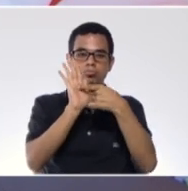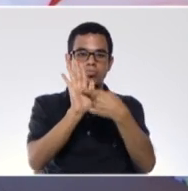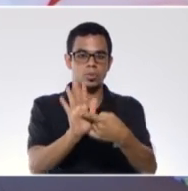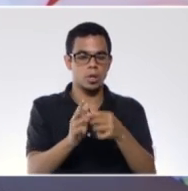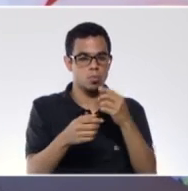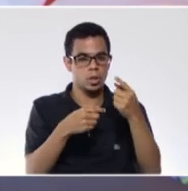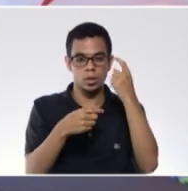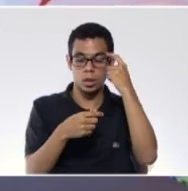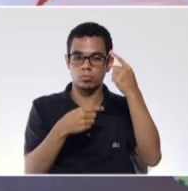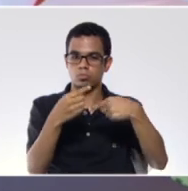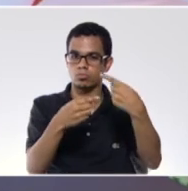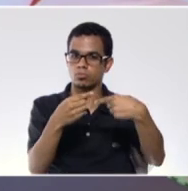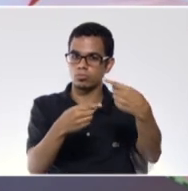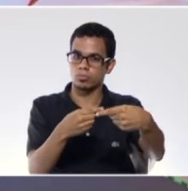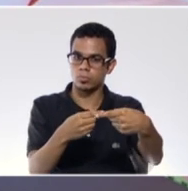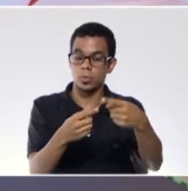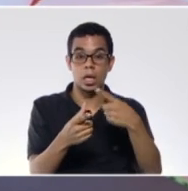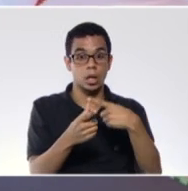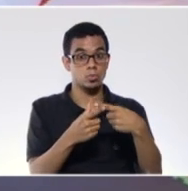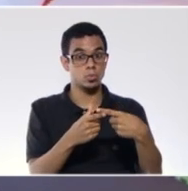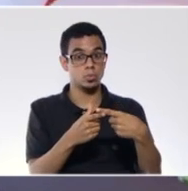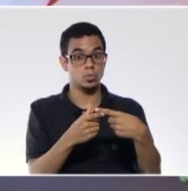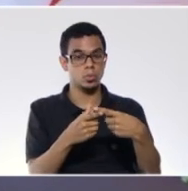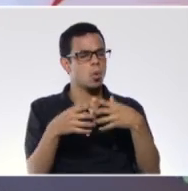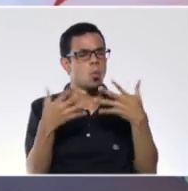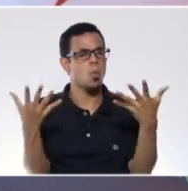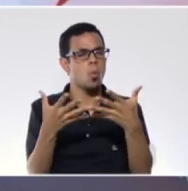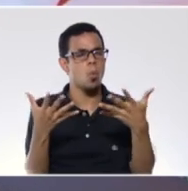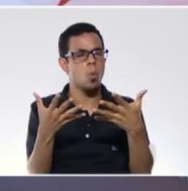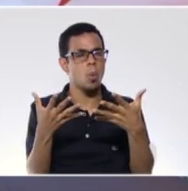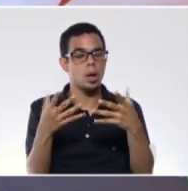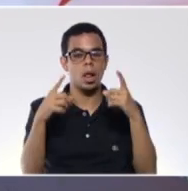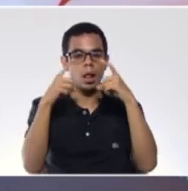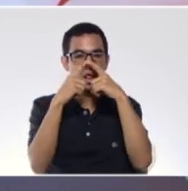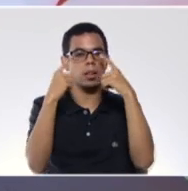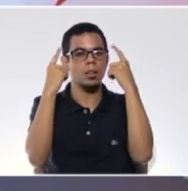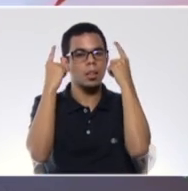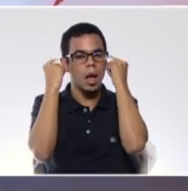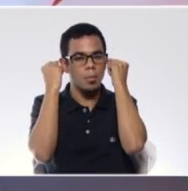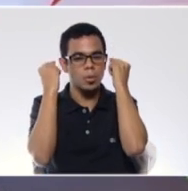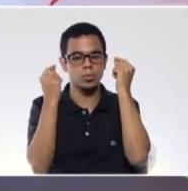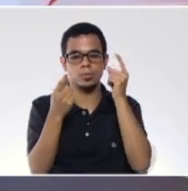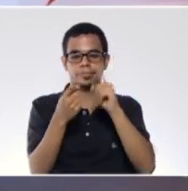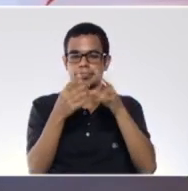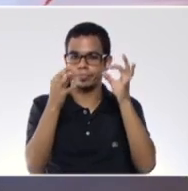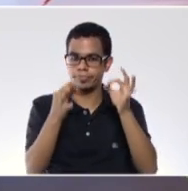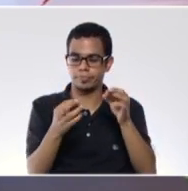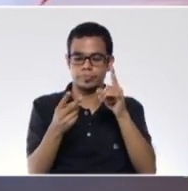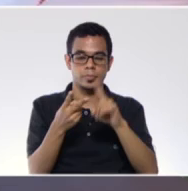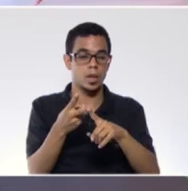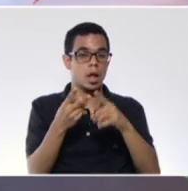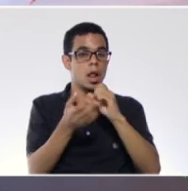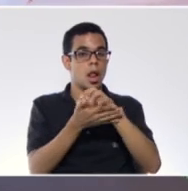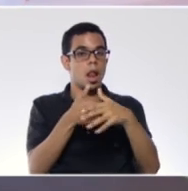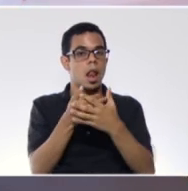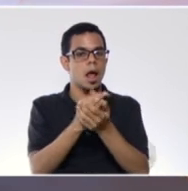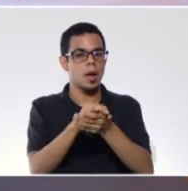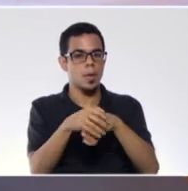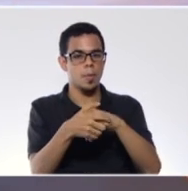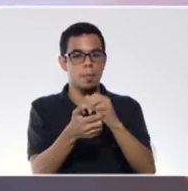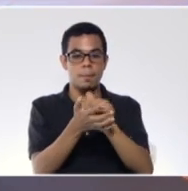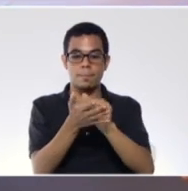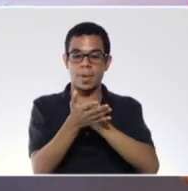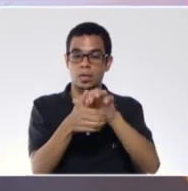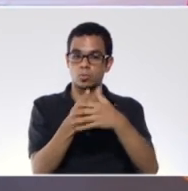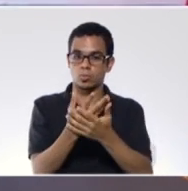que sí, José Leonardo, vamos a repasarlas rápidamente, hacer uso correcto del tapabocas, lavar constantemente nuestras